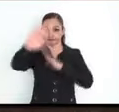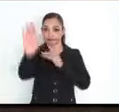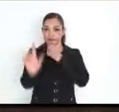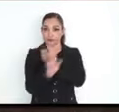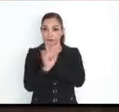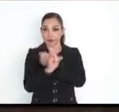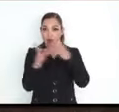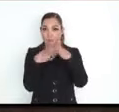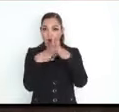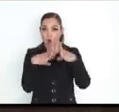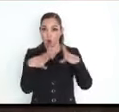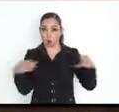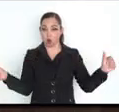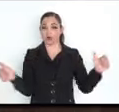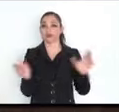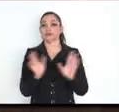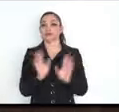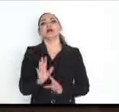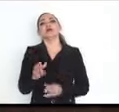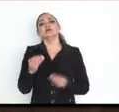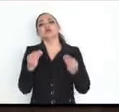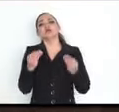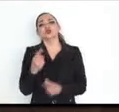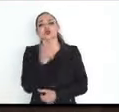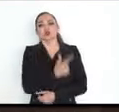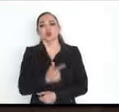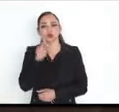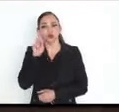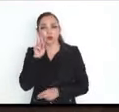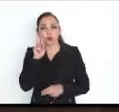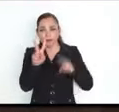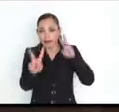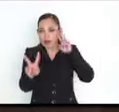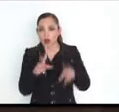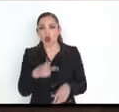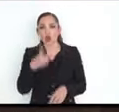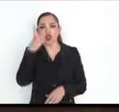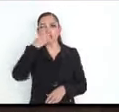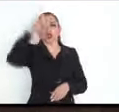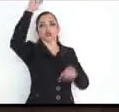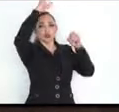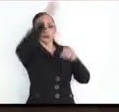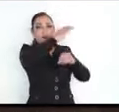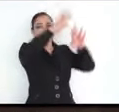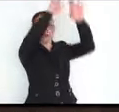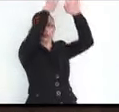Me da mucho gusto verlos y que Dios los bendiga a todos.